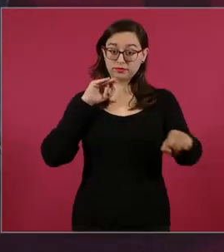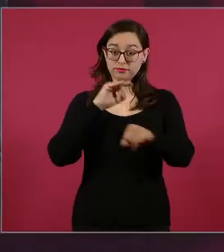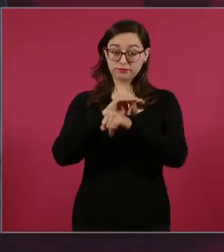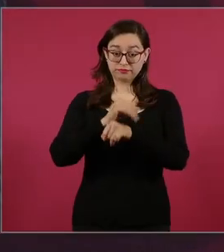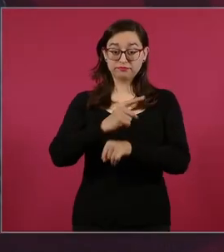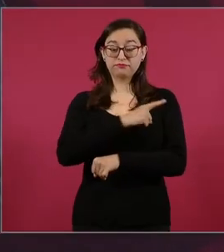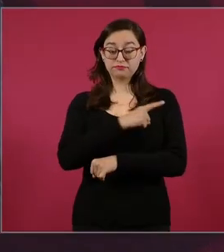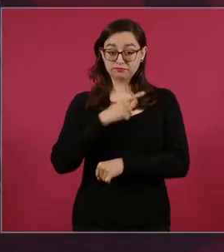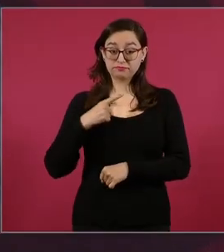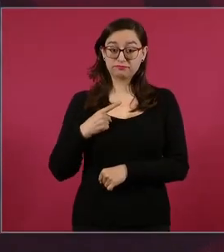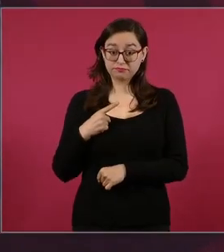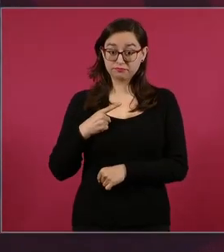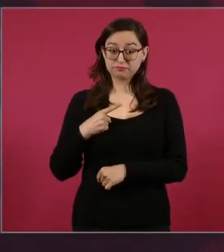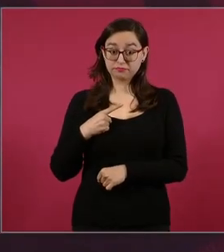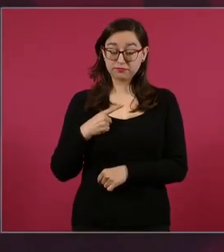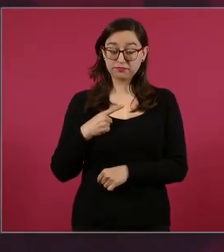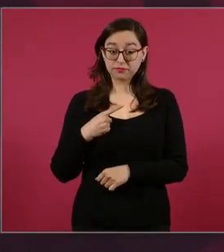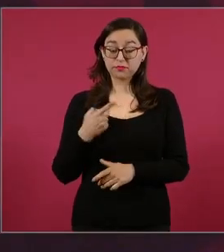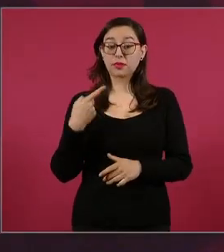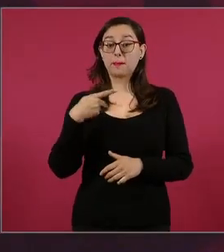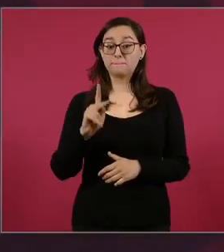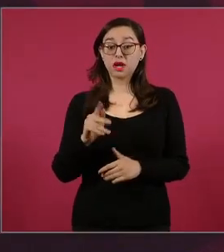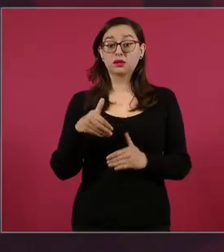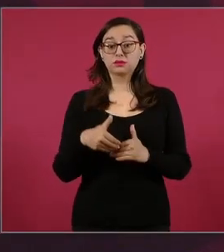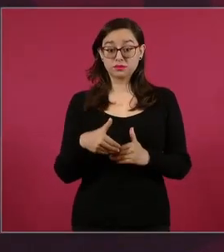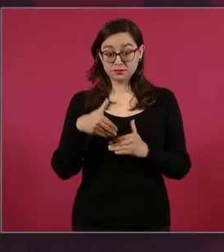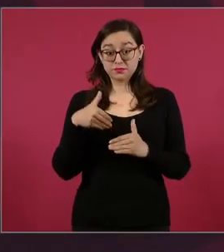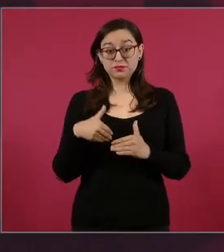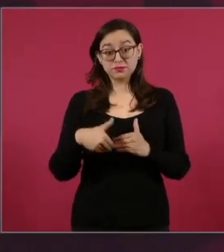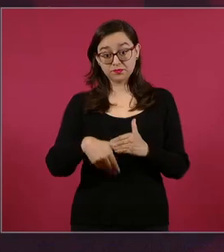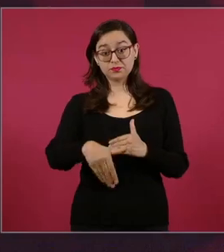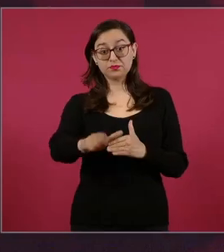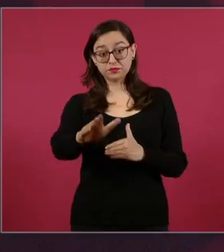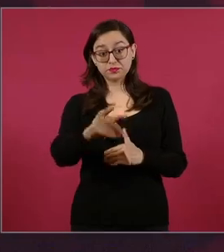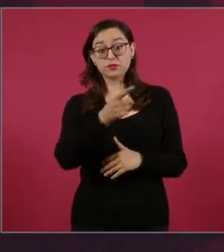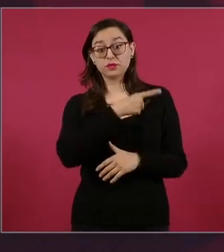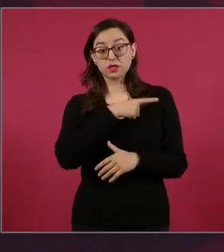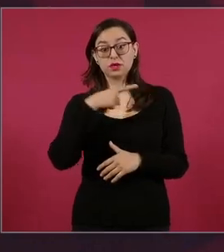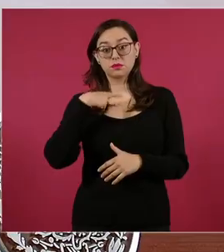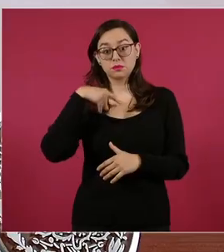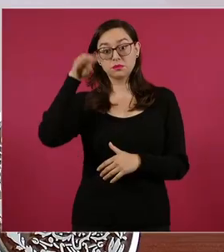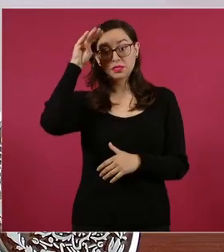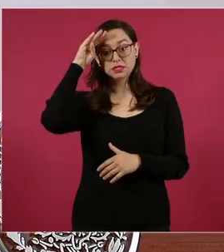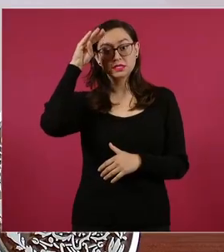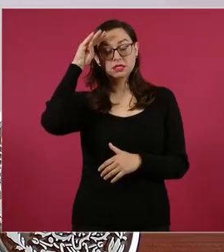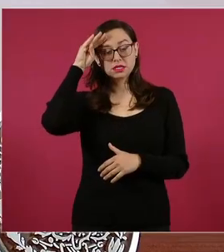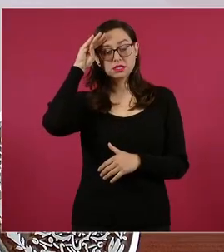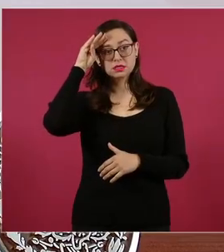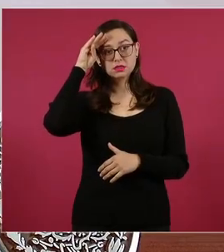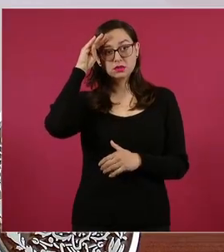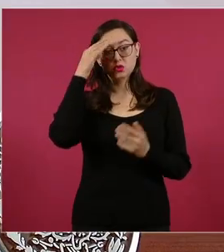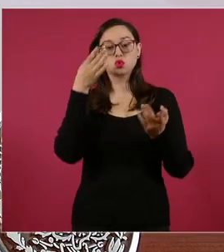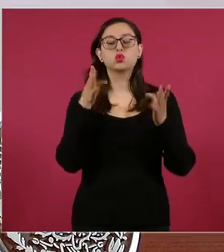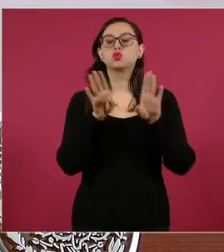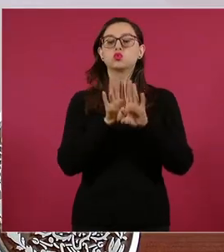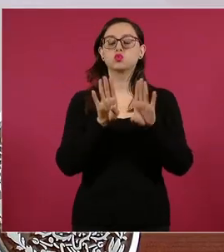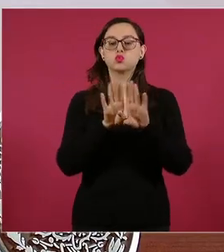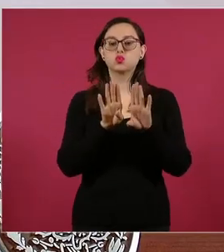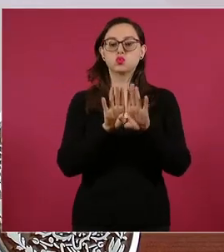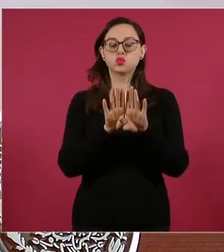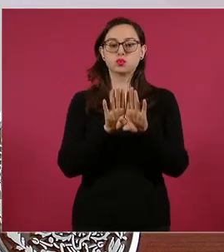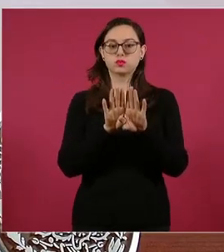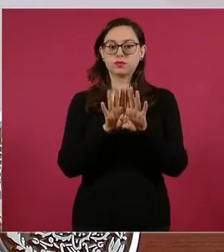pero sí, hacia adelante tiene que buscarse un mecanismo que no